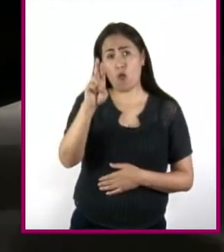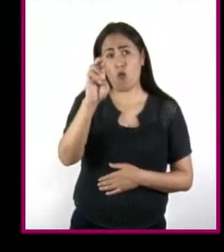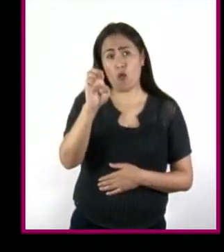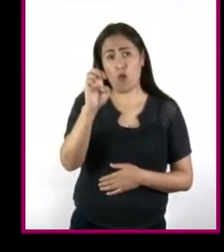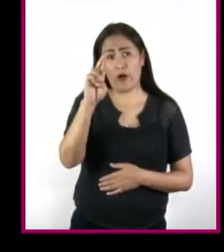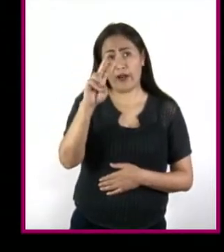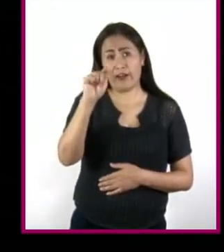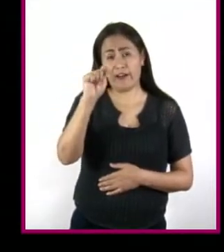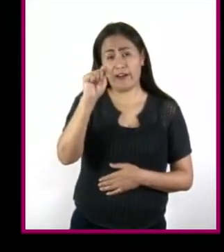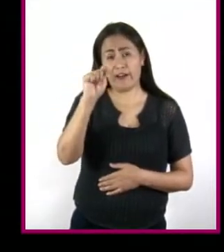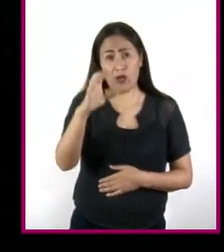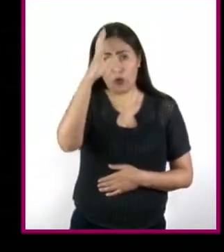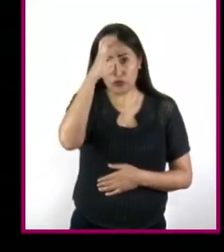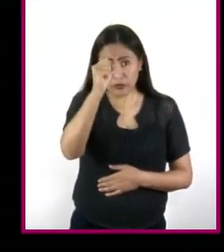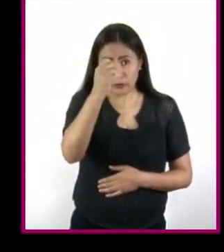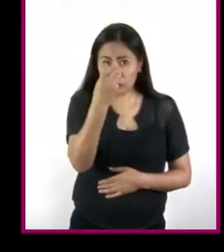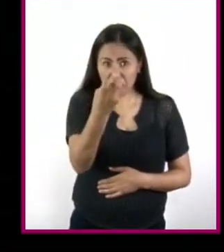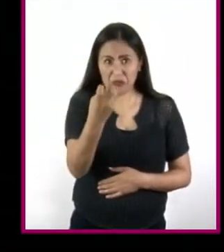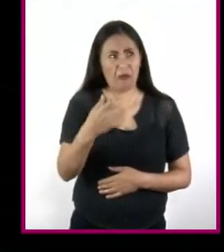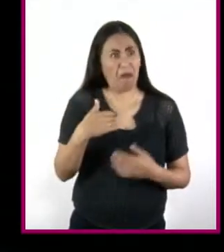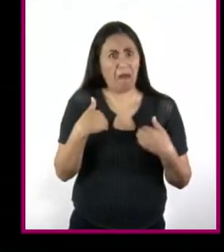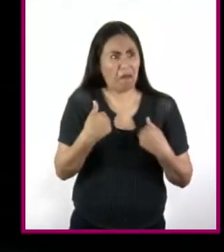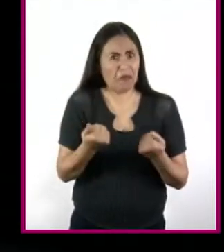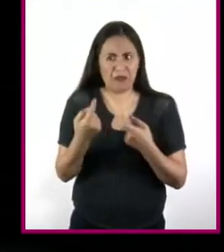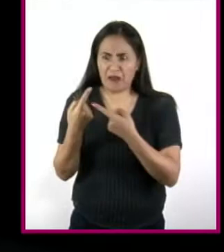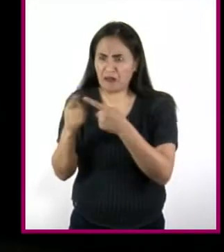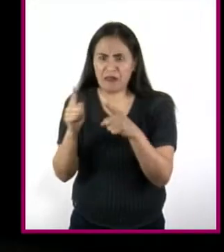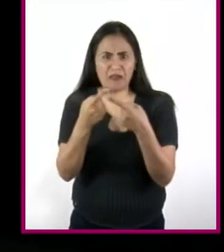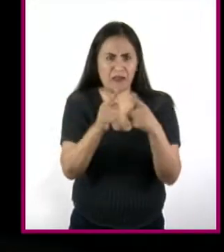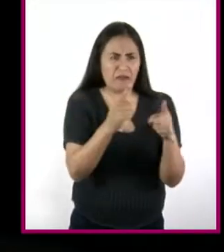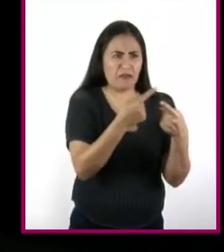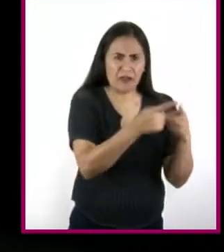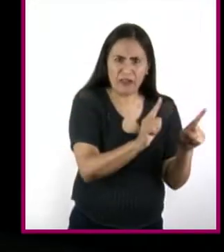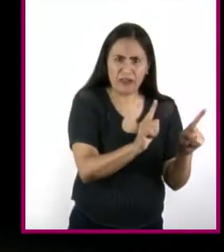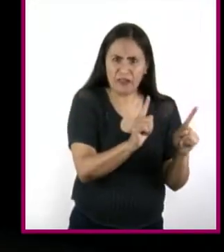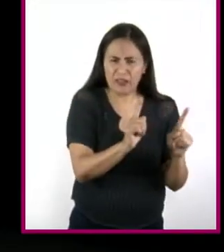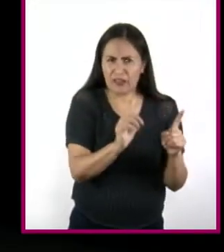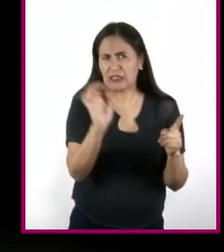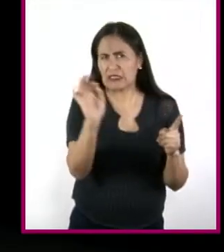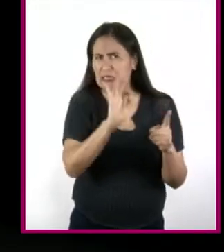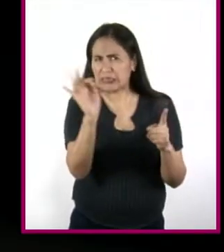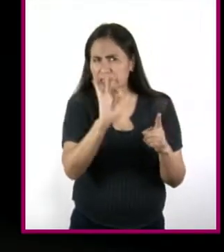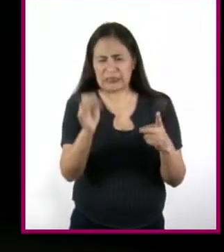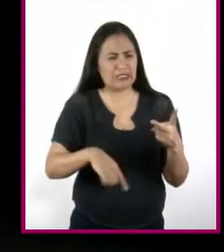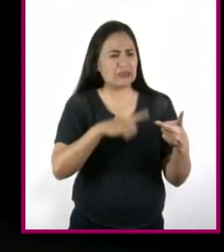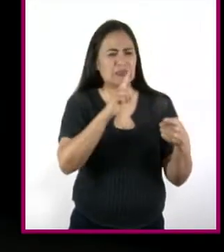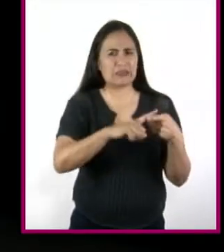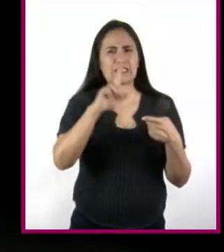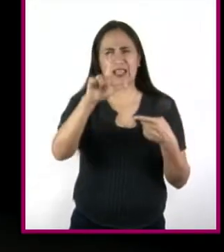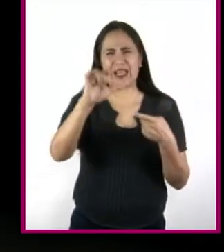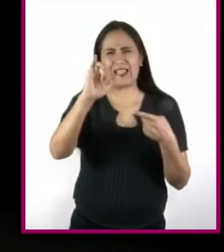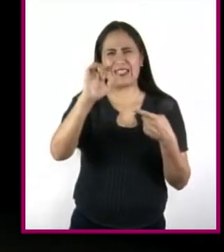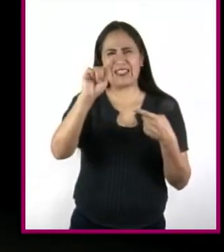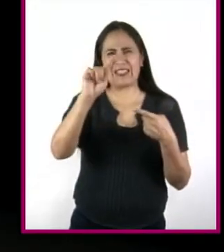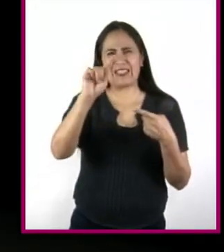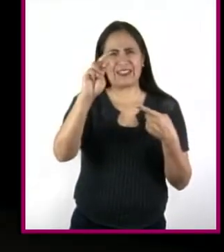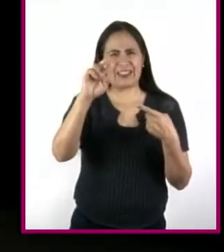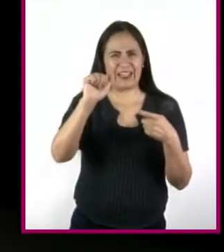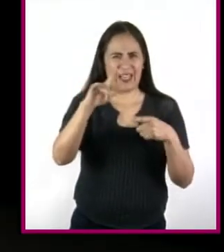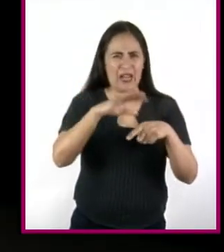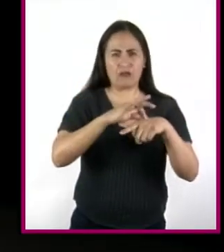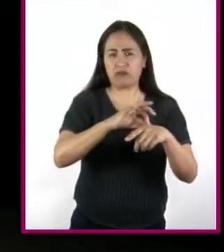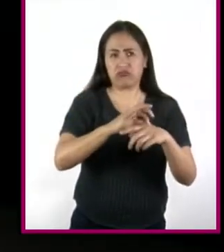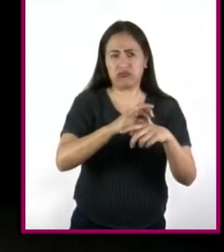maneras. Por ejemplo, podríamos tomarlo de forma literal y responder que la muerte es el cese de las